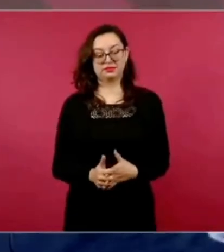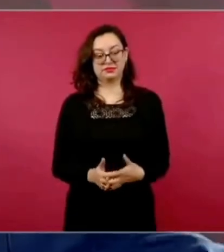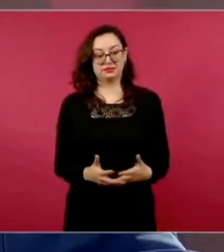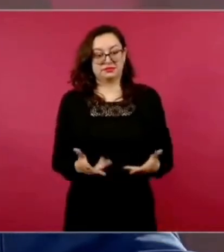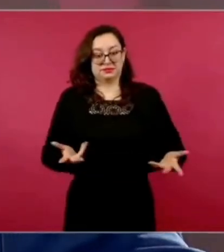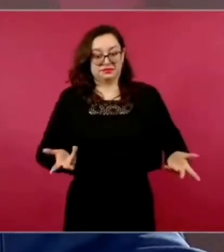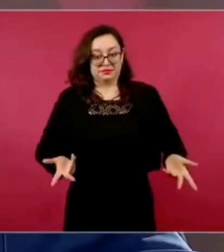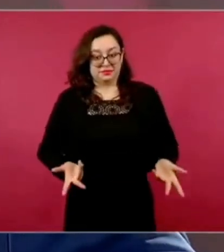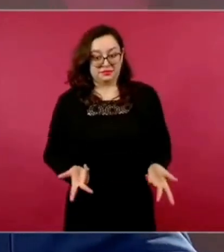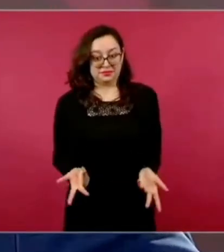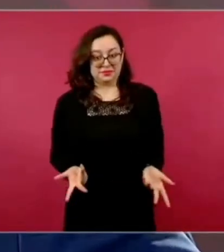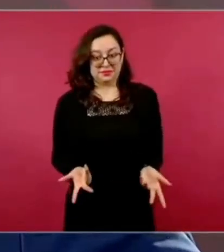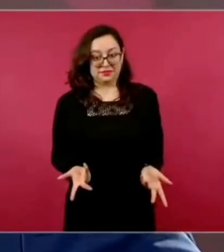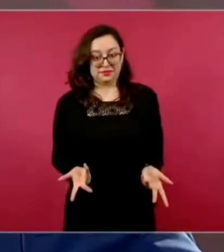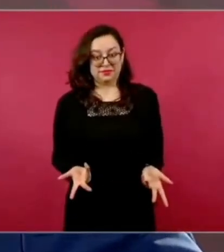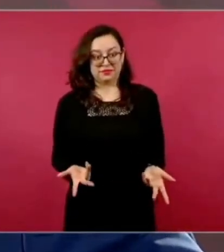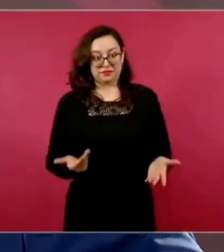consulta